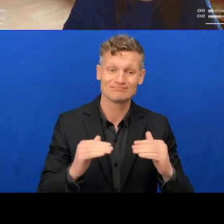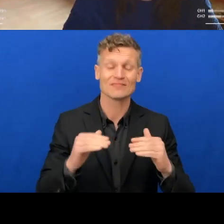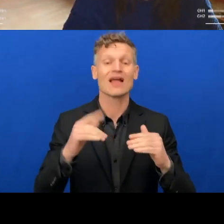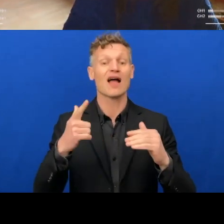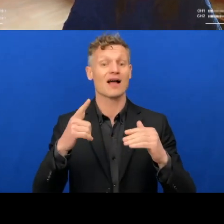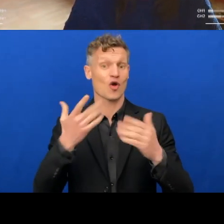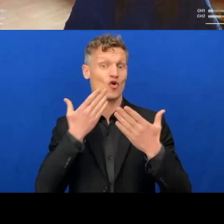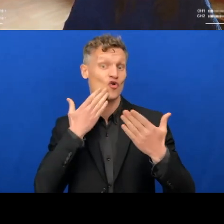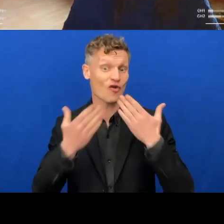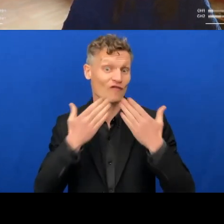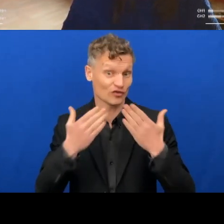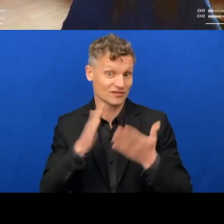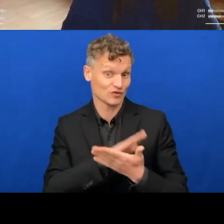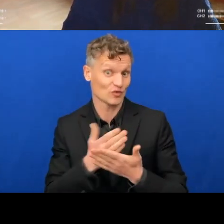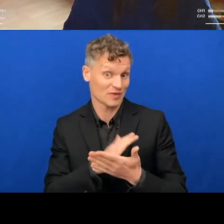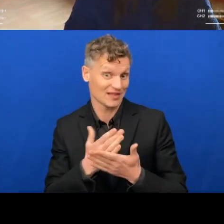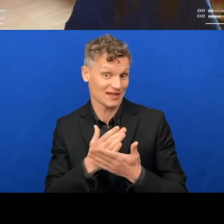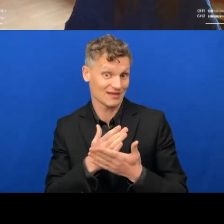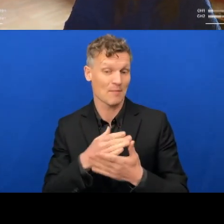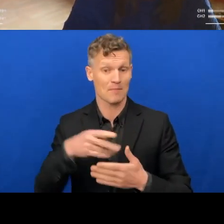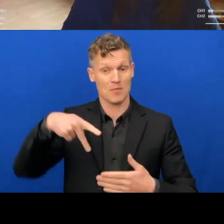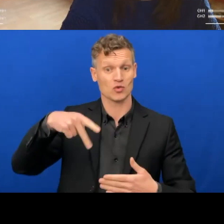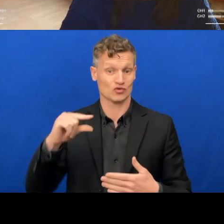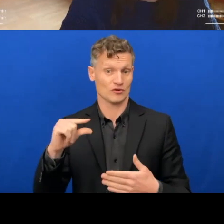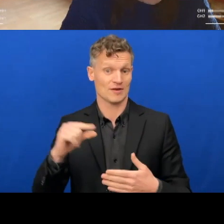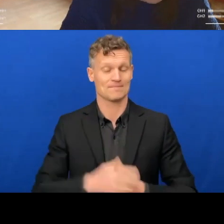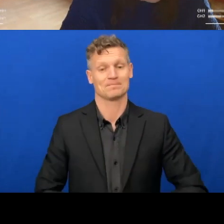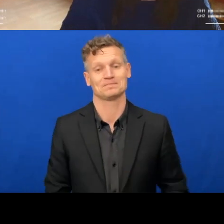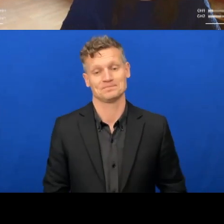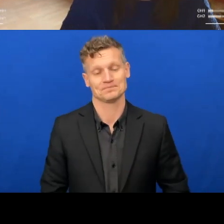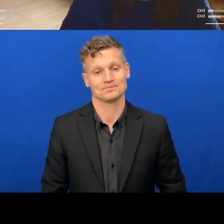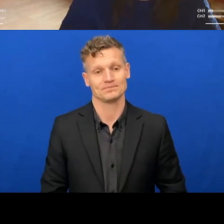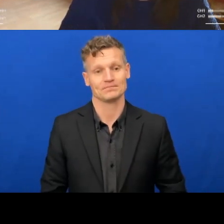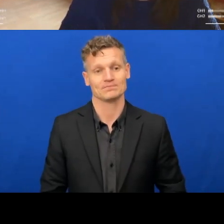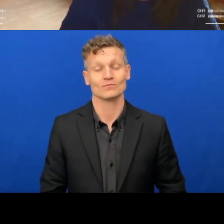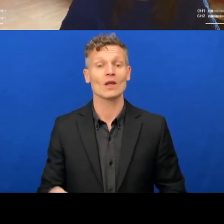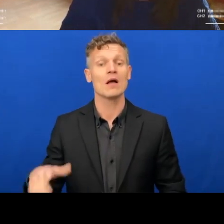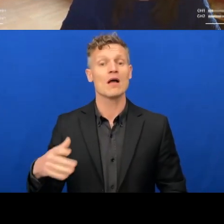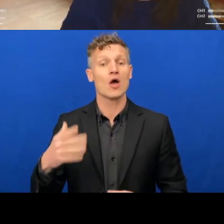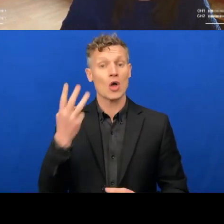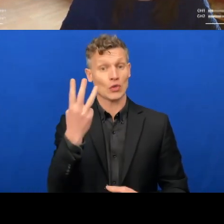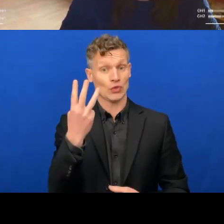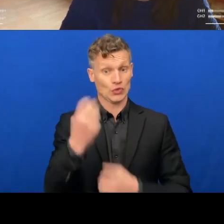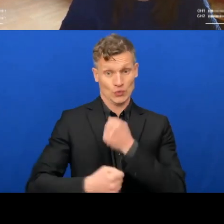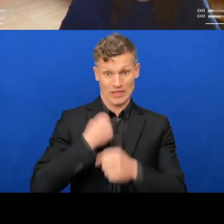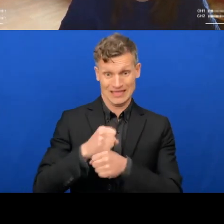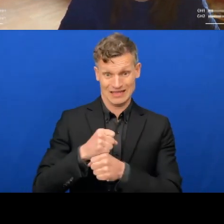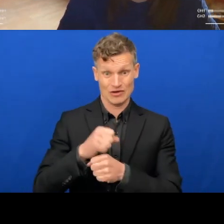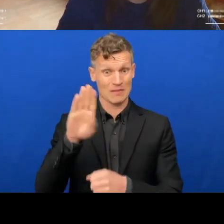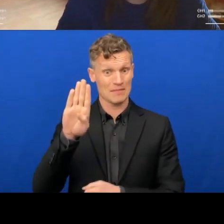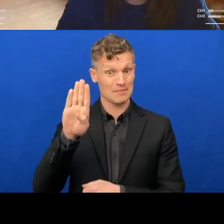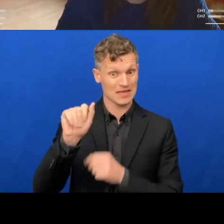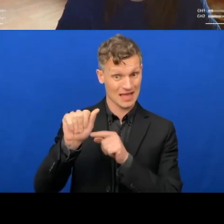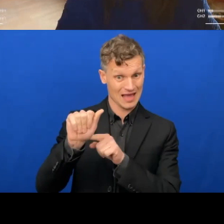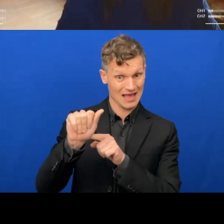el posgrado en interpretación de conferencias. En el programa de licenciatura de